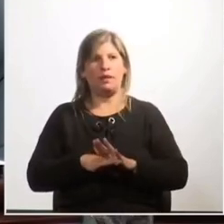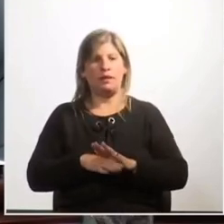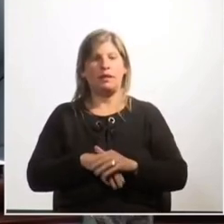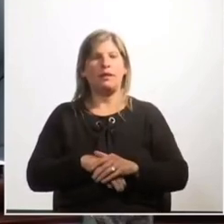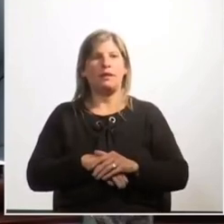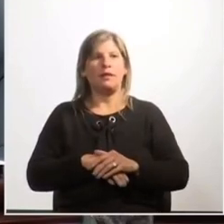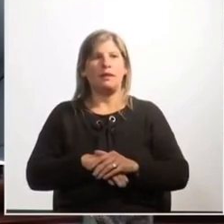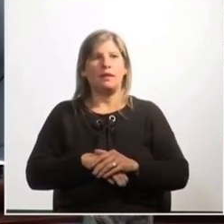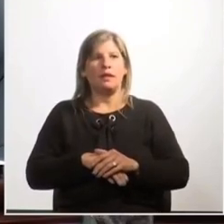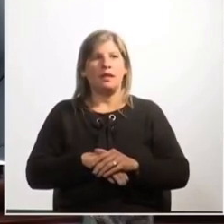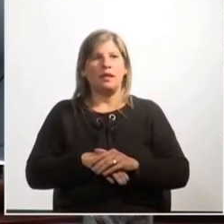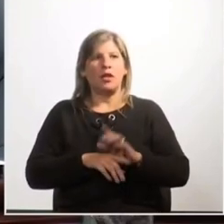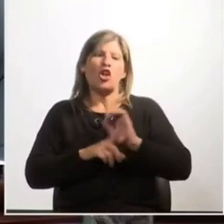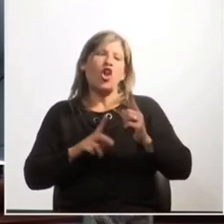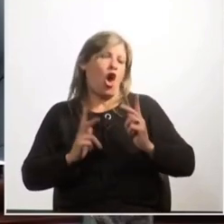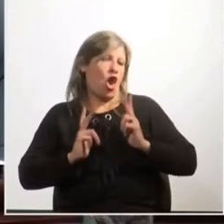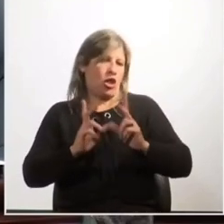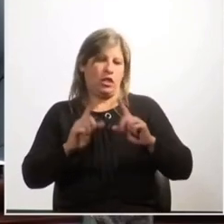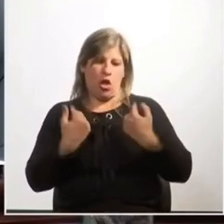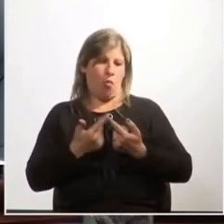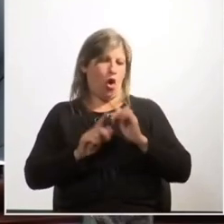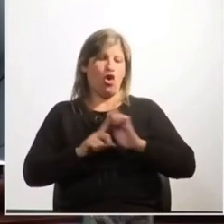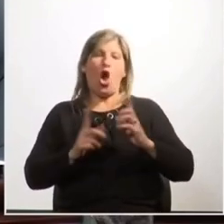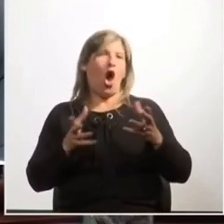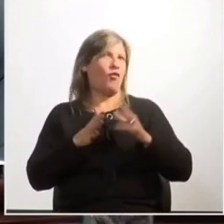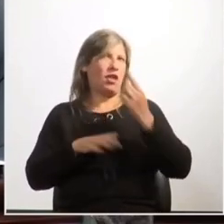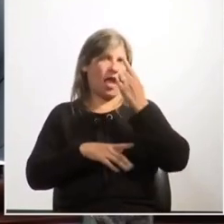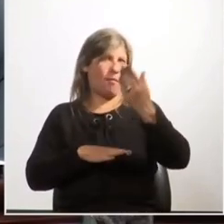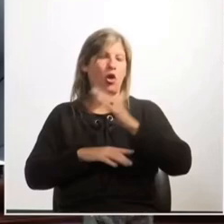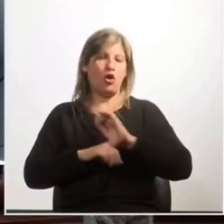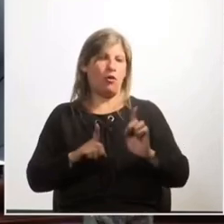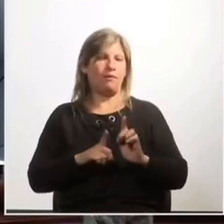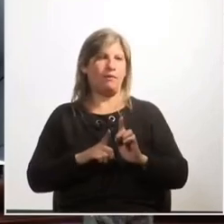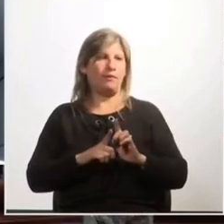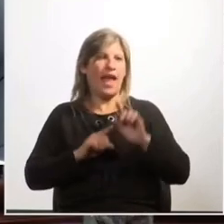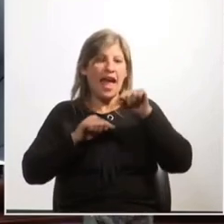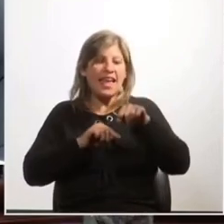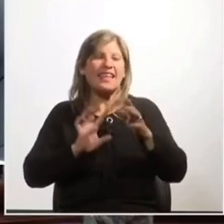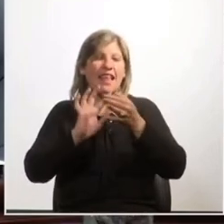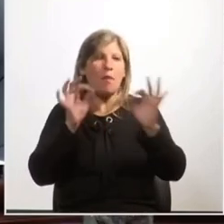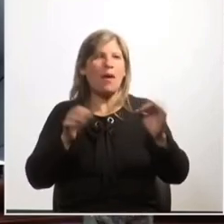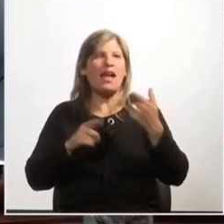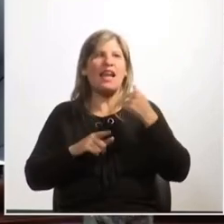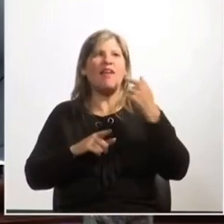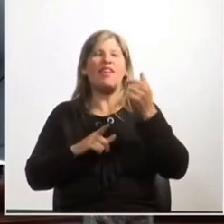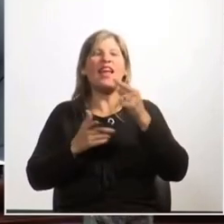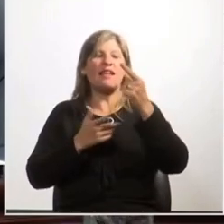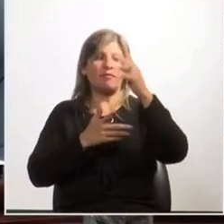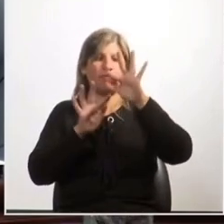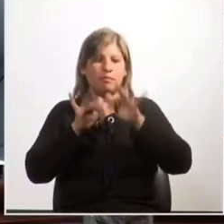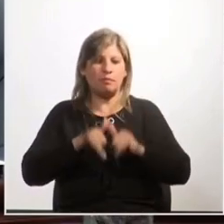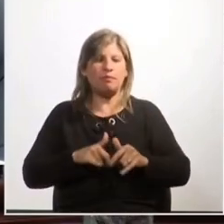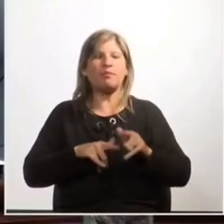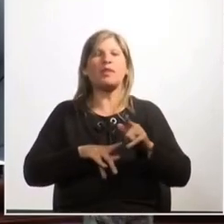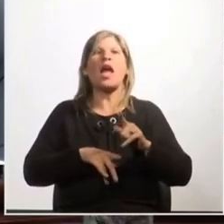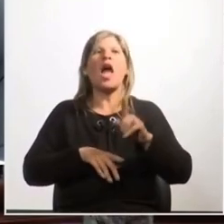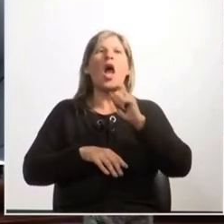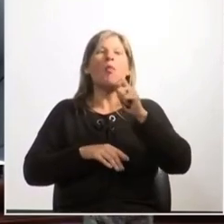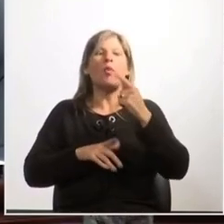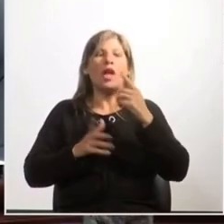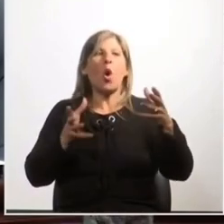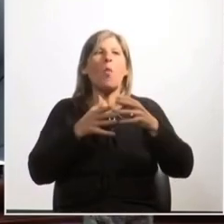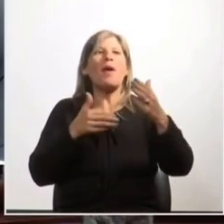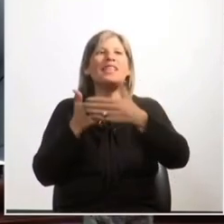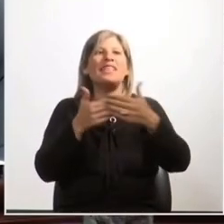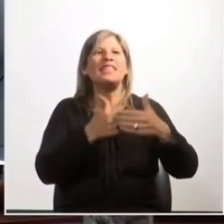comillas. No lo decimos nosotros, no lo dice el Frente Amplio. Estas palabras lucen en la carta pública que un grupo de vecinos